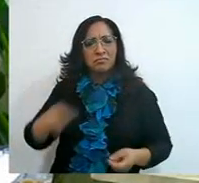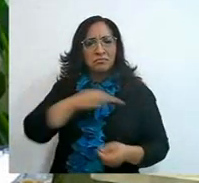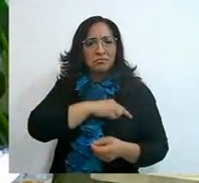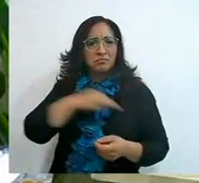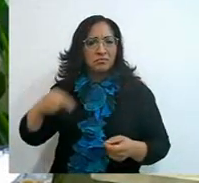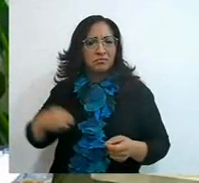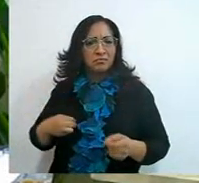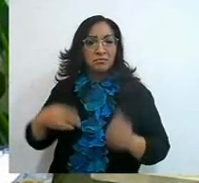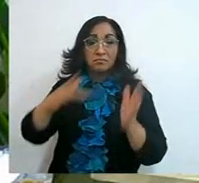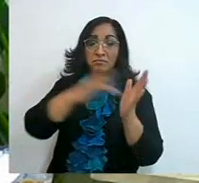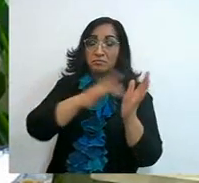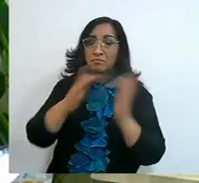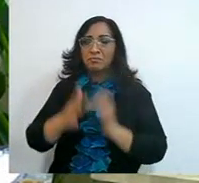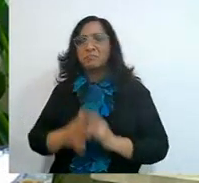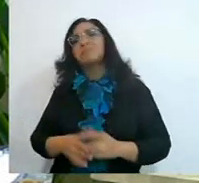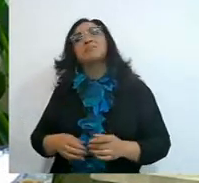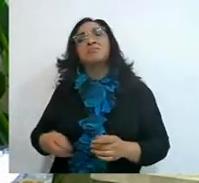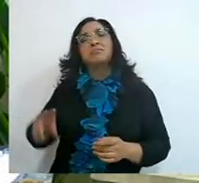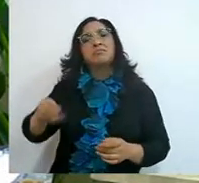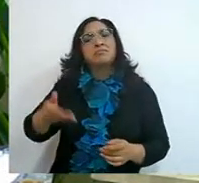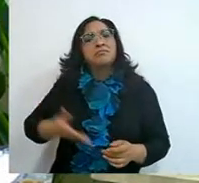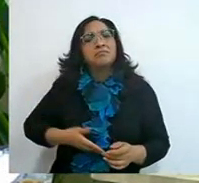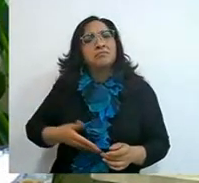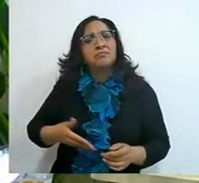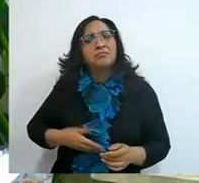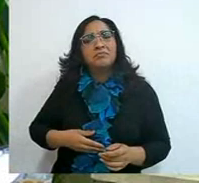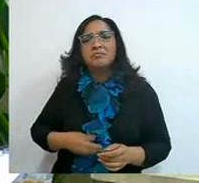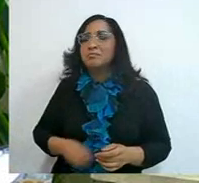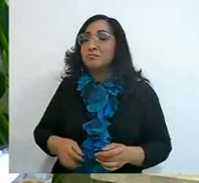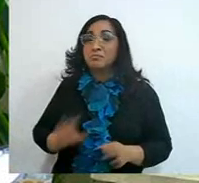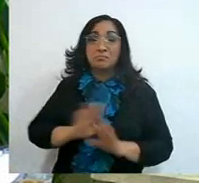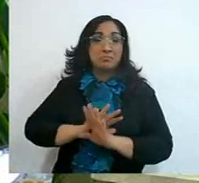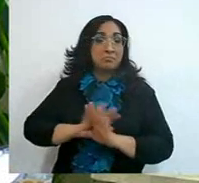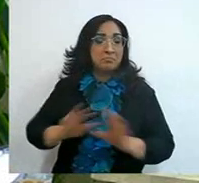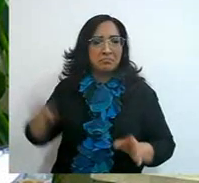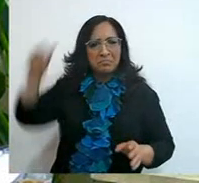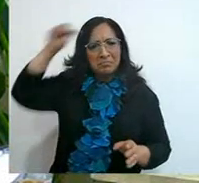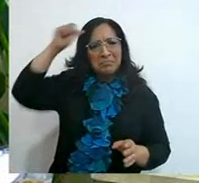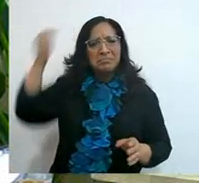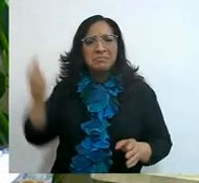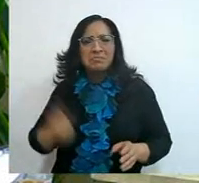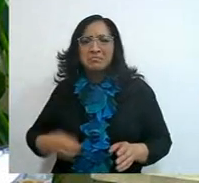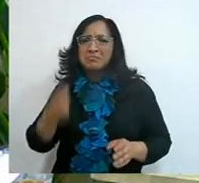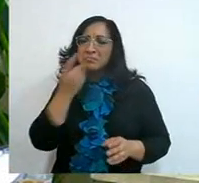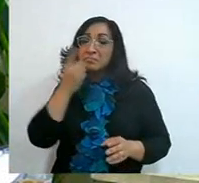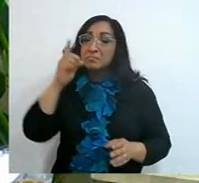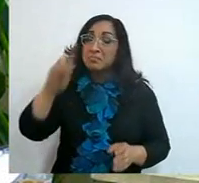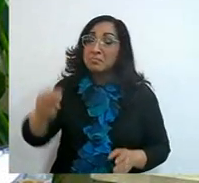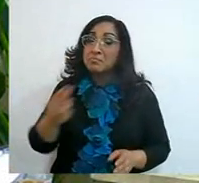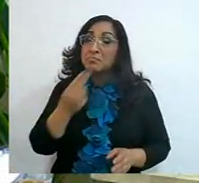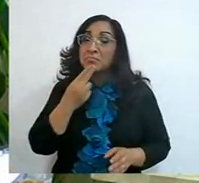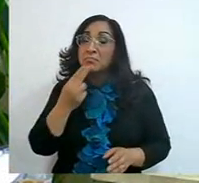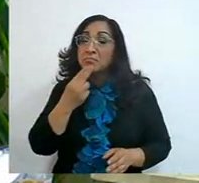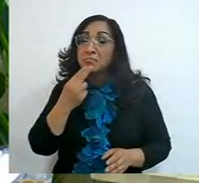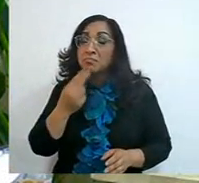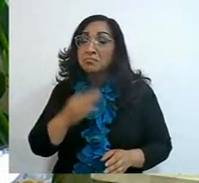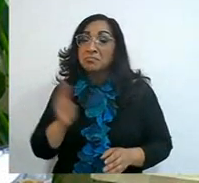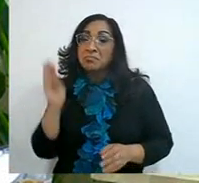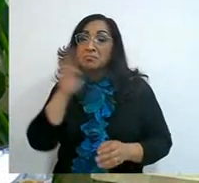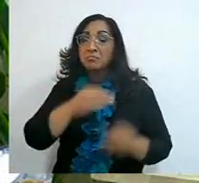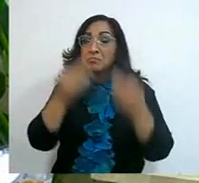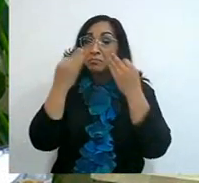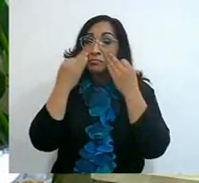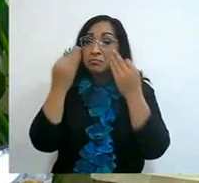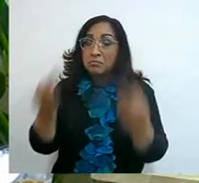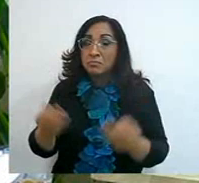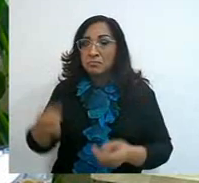Señor Jesucristo, no teniendo ninguna falta en él, le acusaron utilizando falsos